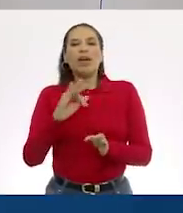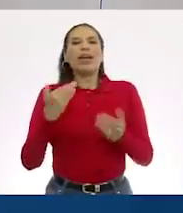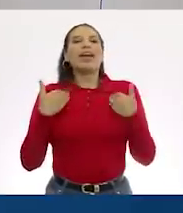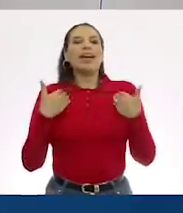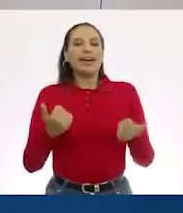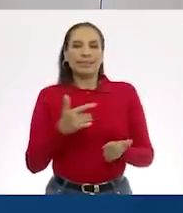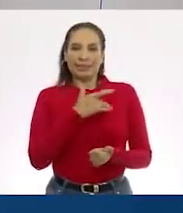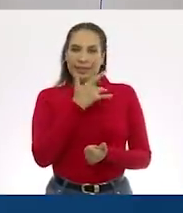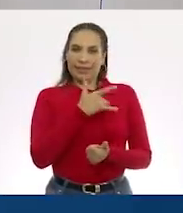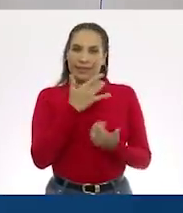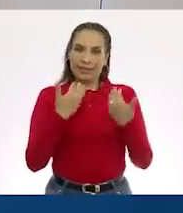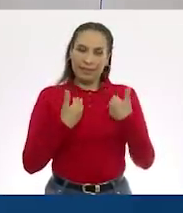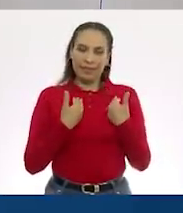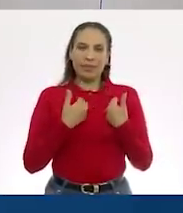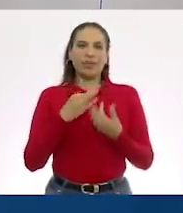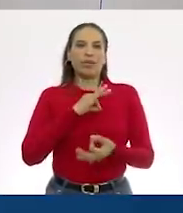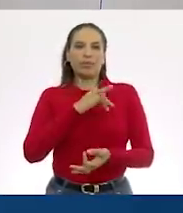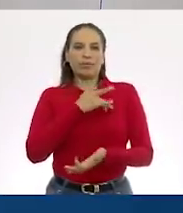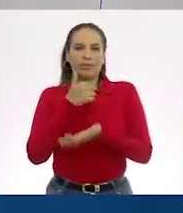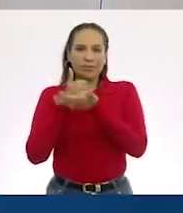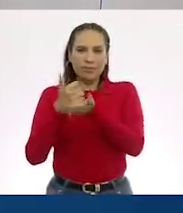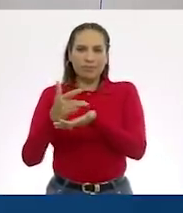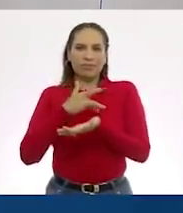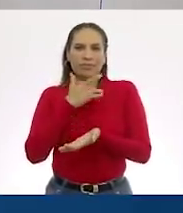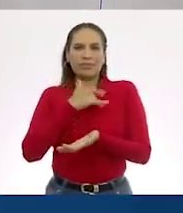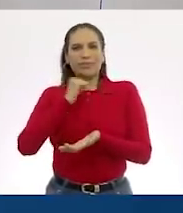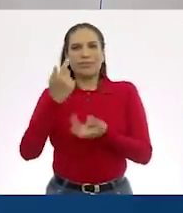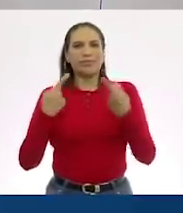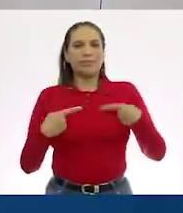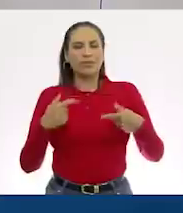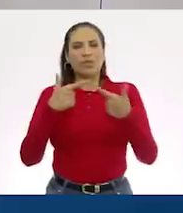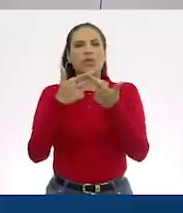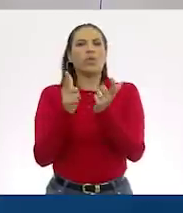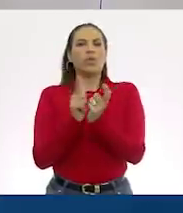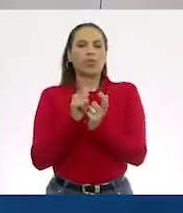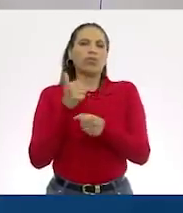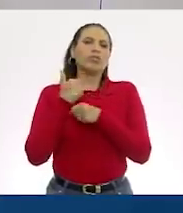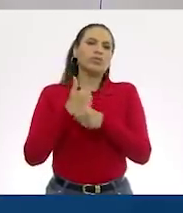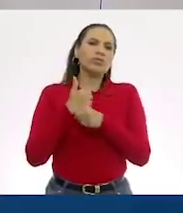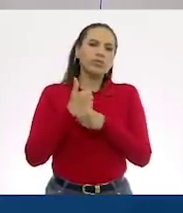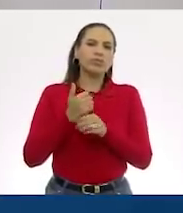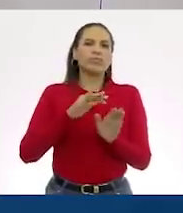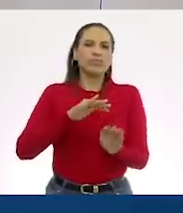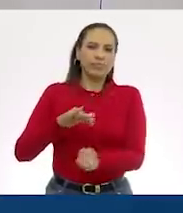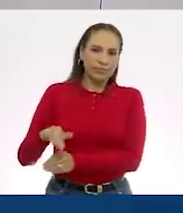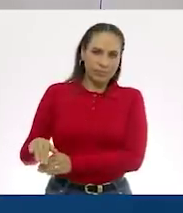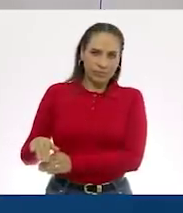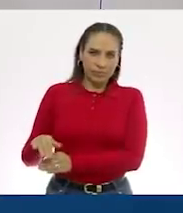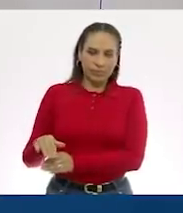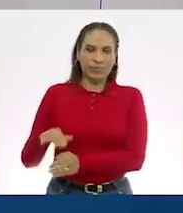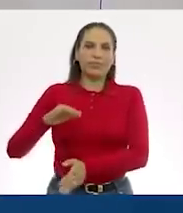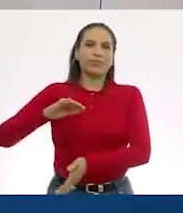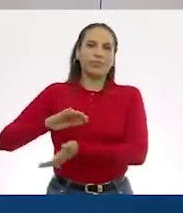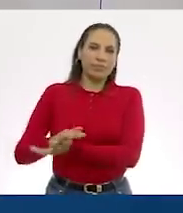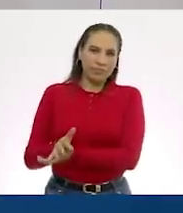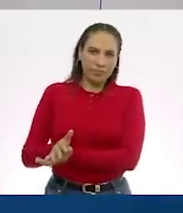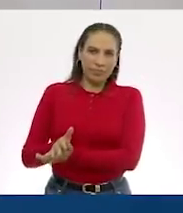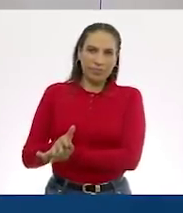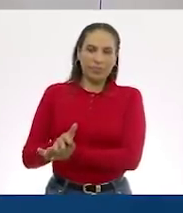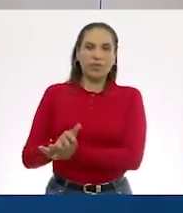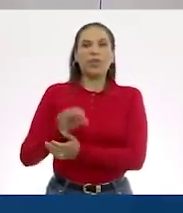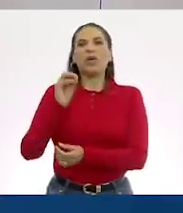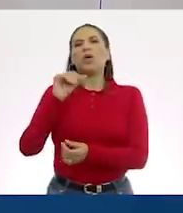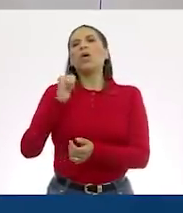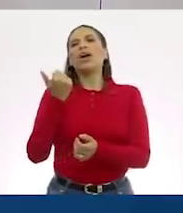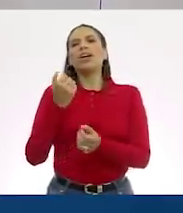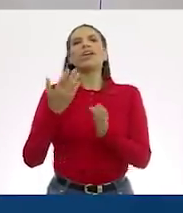tener sentimientos de solidaridad hacia personas y grupos que sufren de exclusión, discriminación o